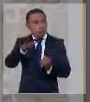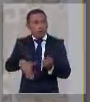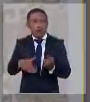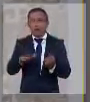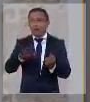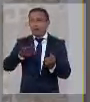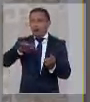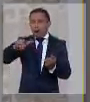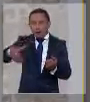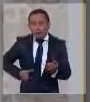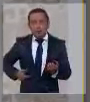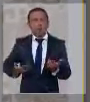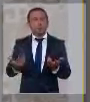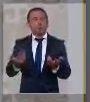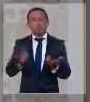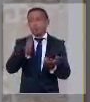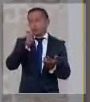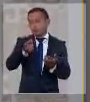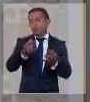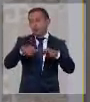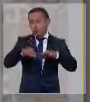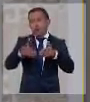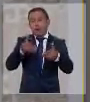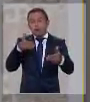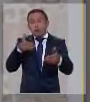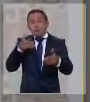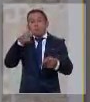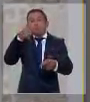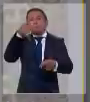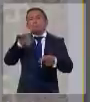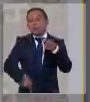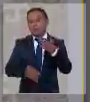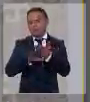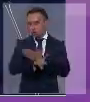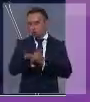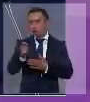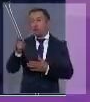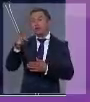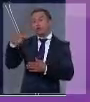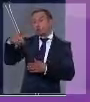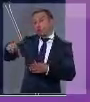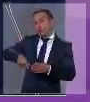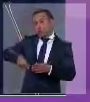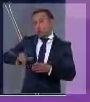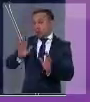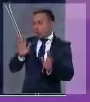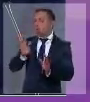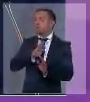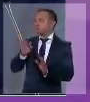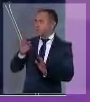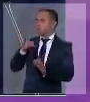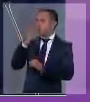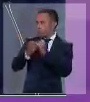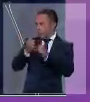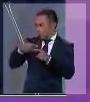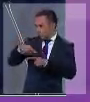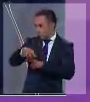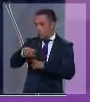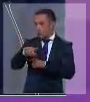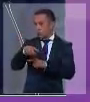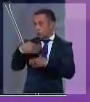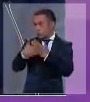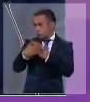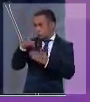pública, de prevención, y que el Estado mexicano tenga que trabajar mucho en eso. Tenemos dos años para cumplir. Le pregunto, usted ha propuesto en un debate